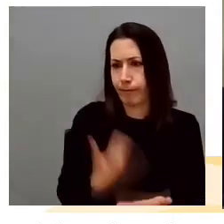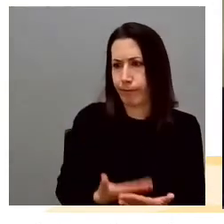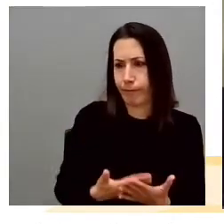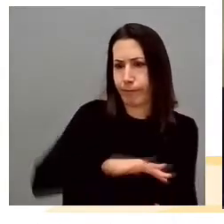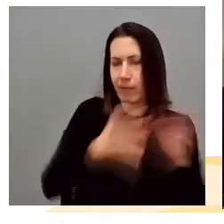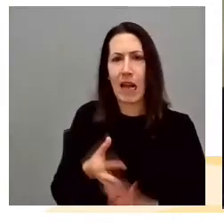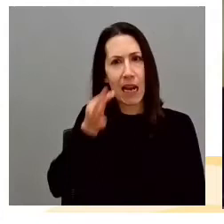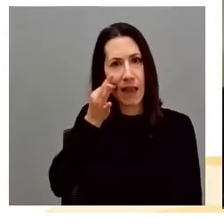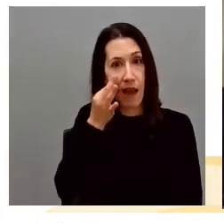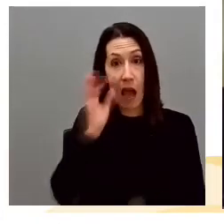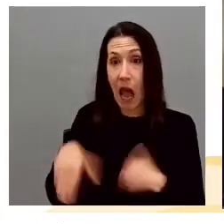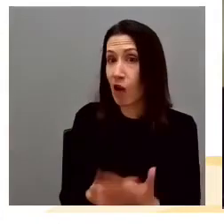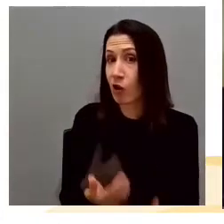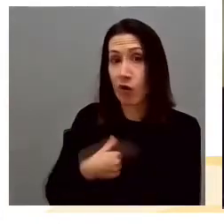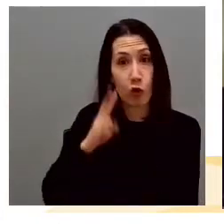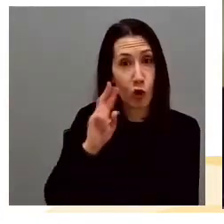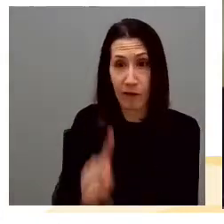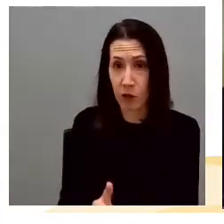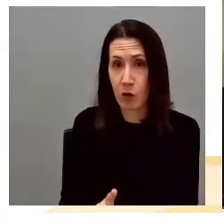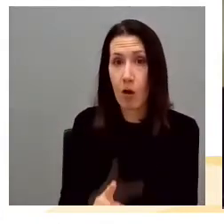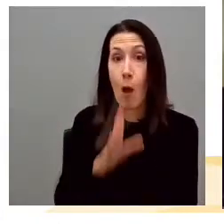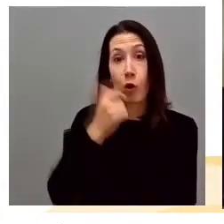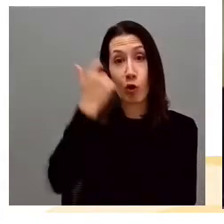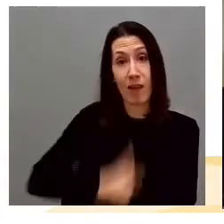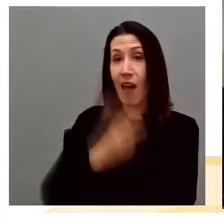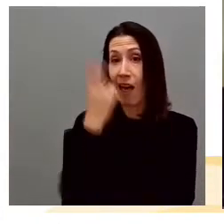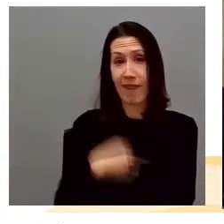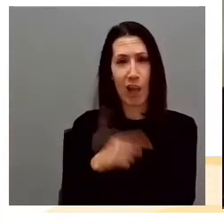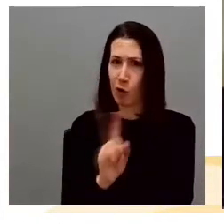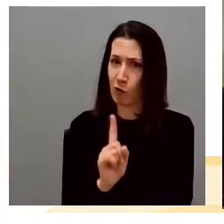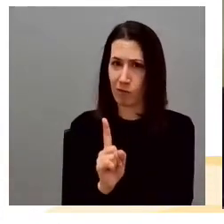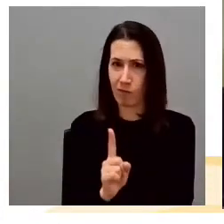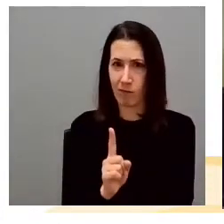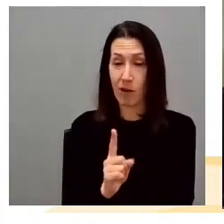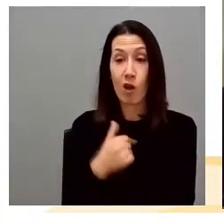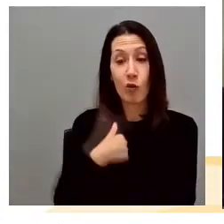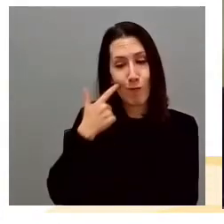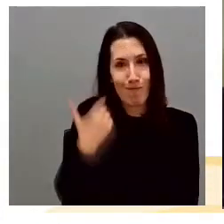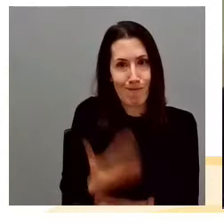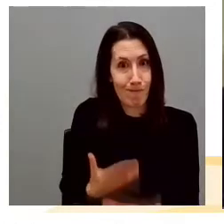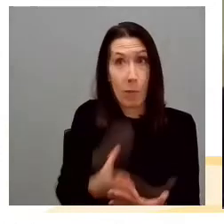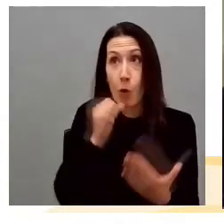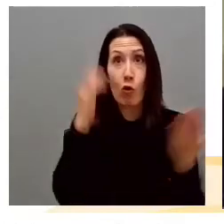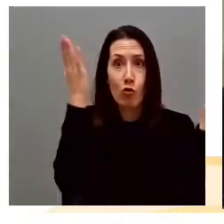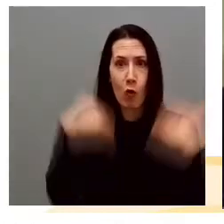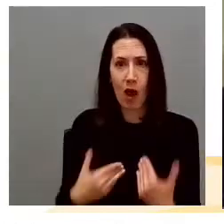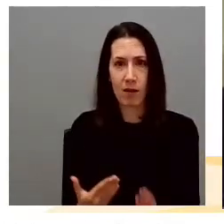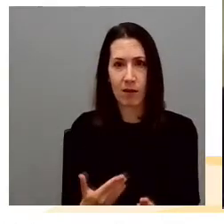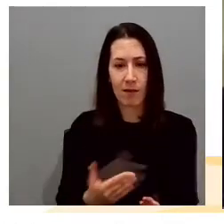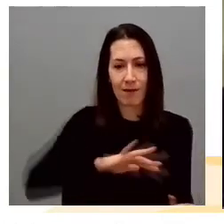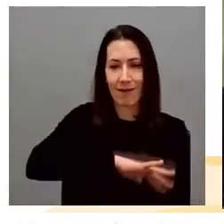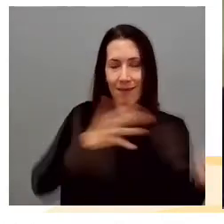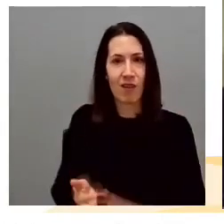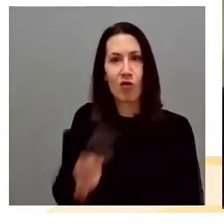momento. Y no es porque sea ciego. Es porque no se ve. Y esa